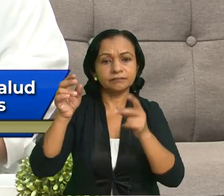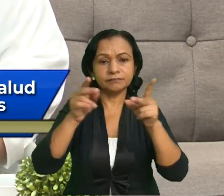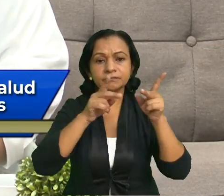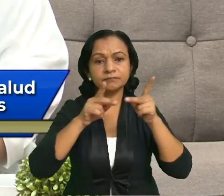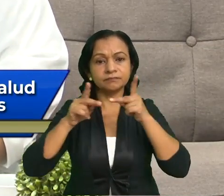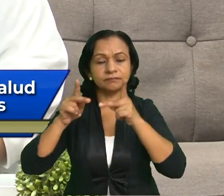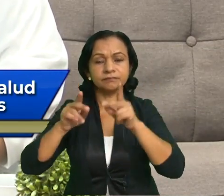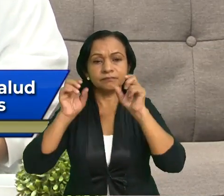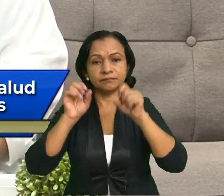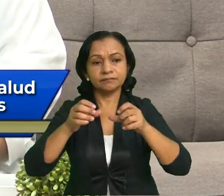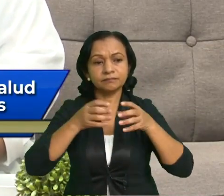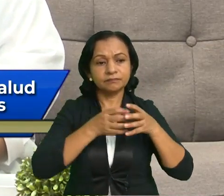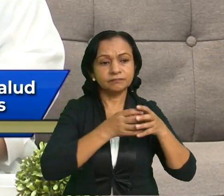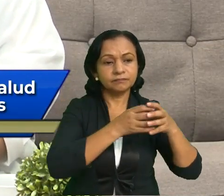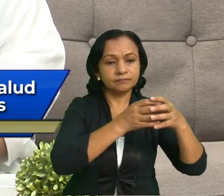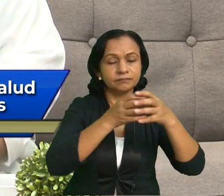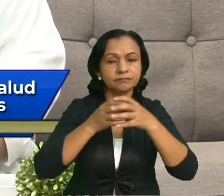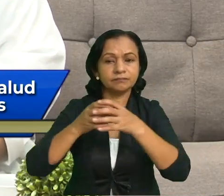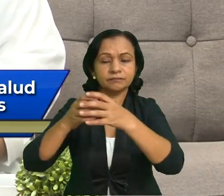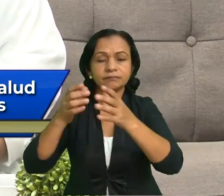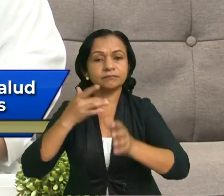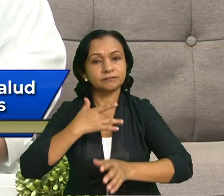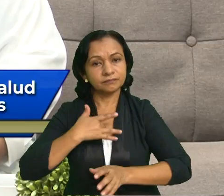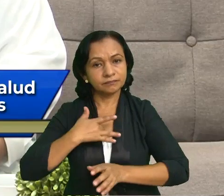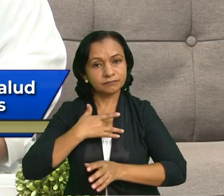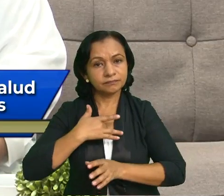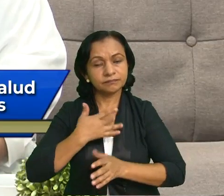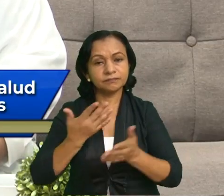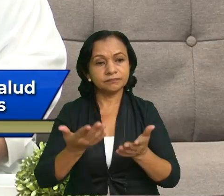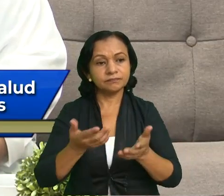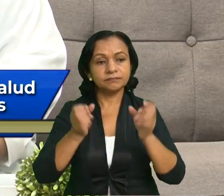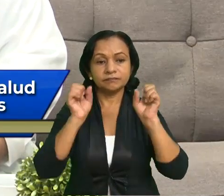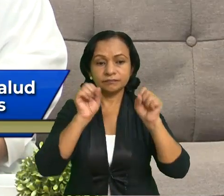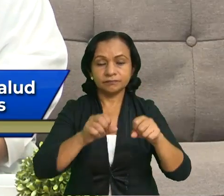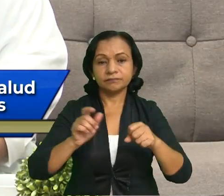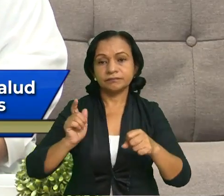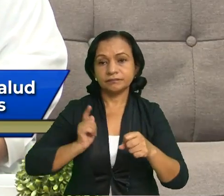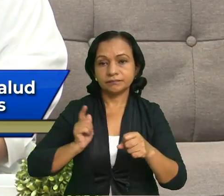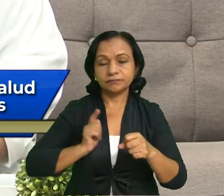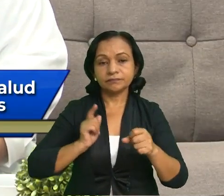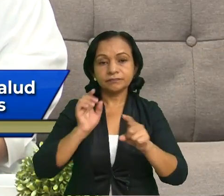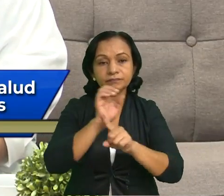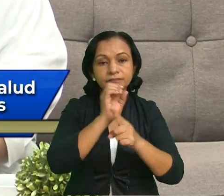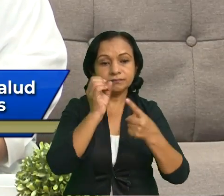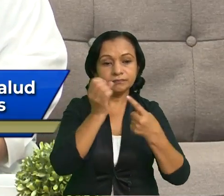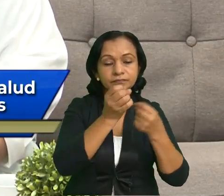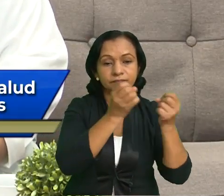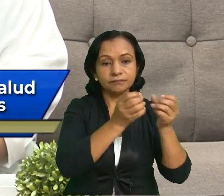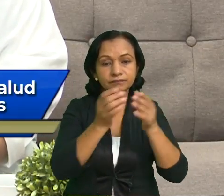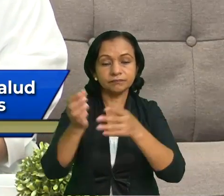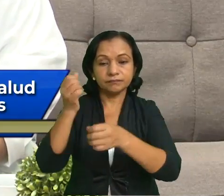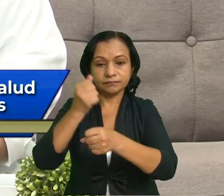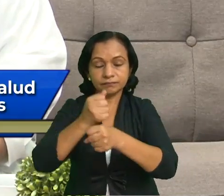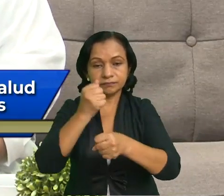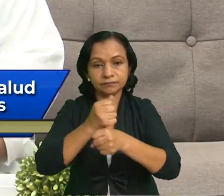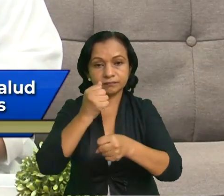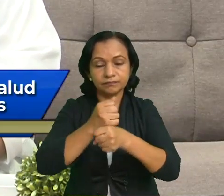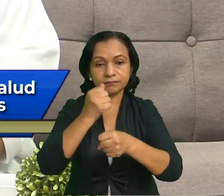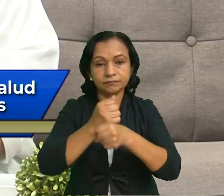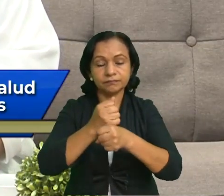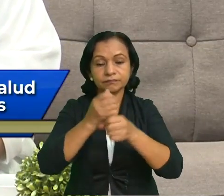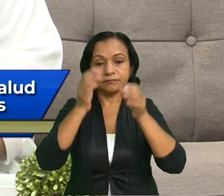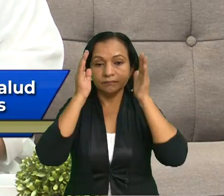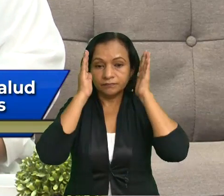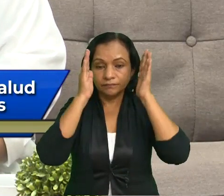listos para movilizarse si hubiese sido necesario entonces creo que esa capacidad de organización esa capacidad de trabajo esa vocación de